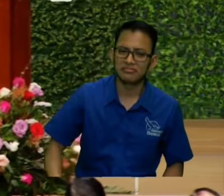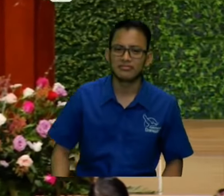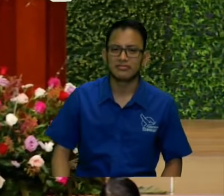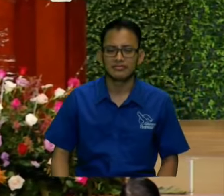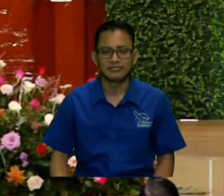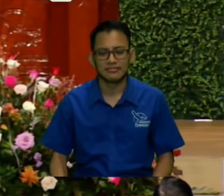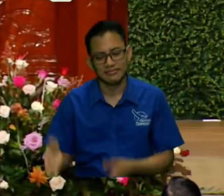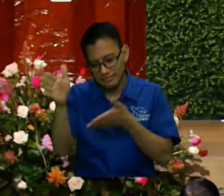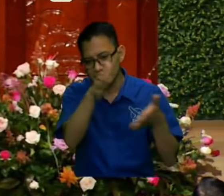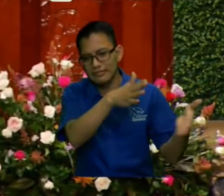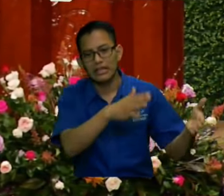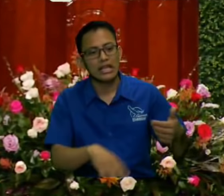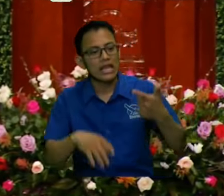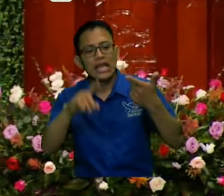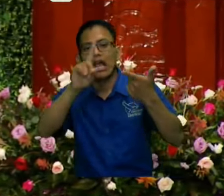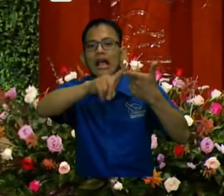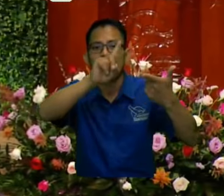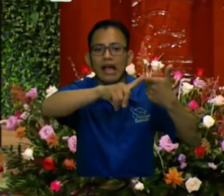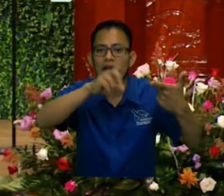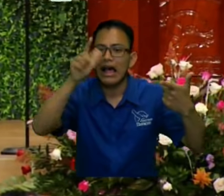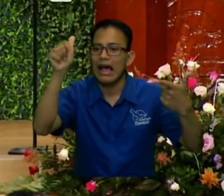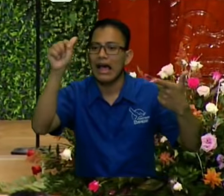En el otro Adán,